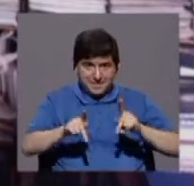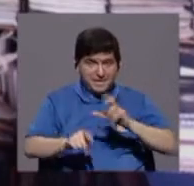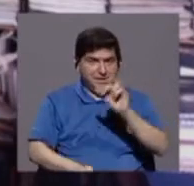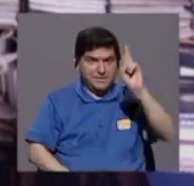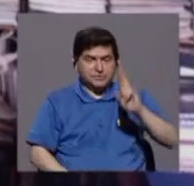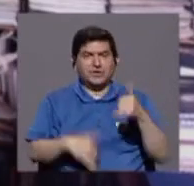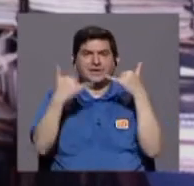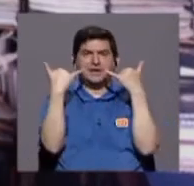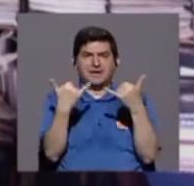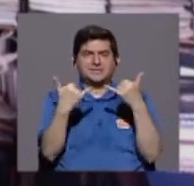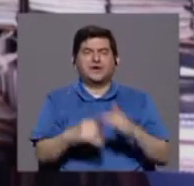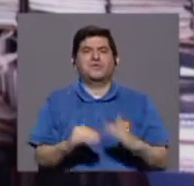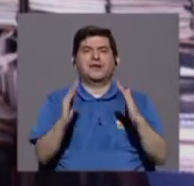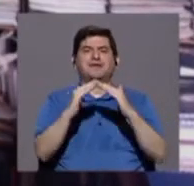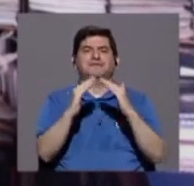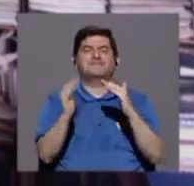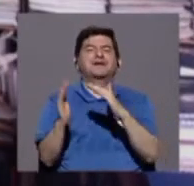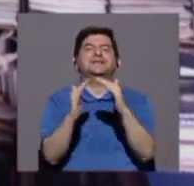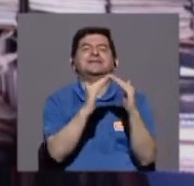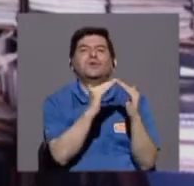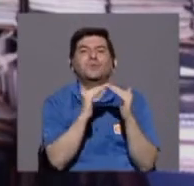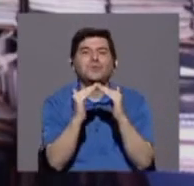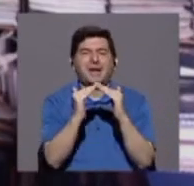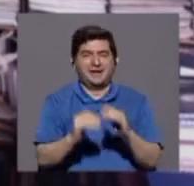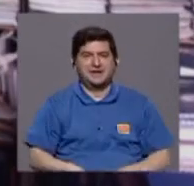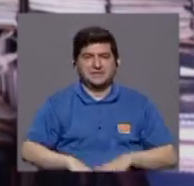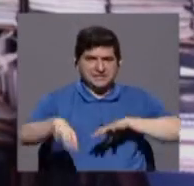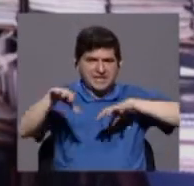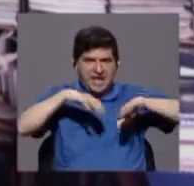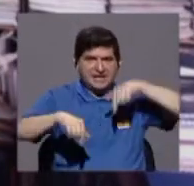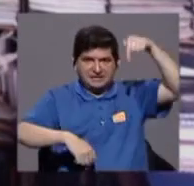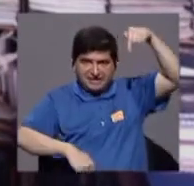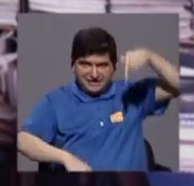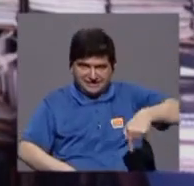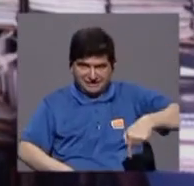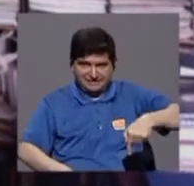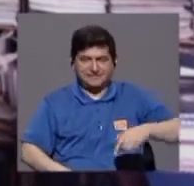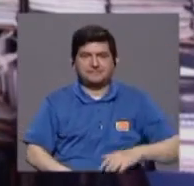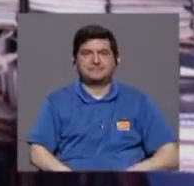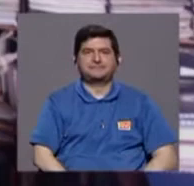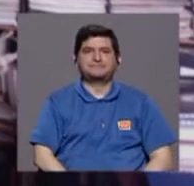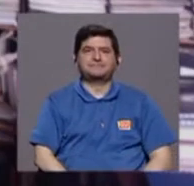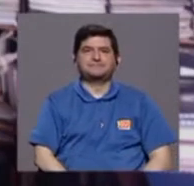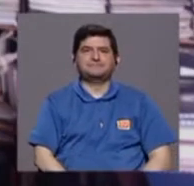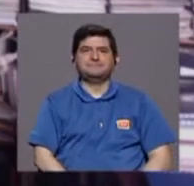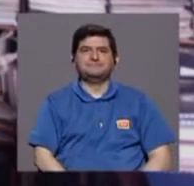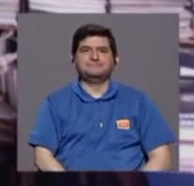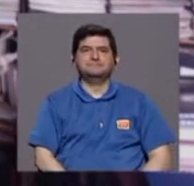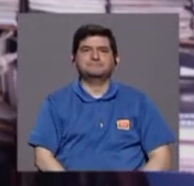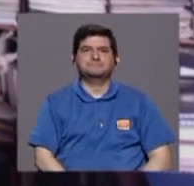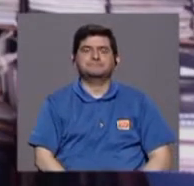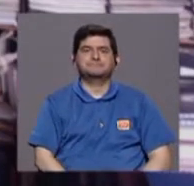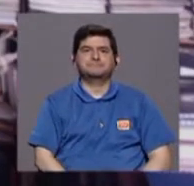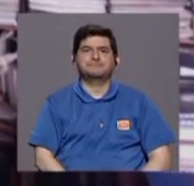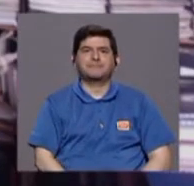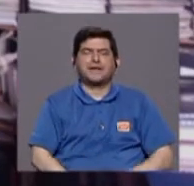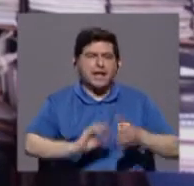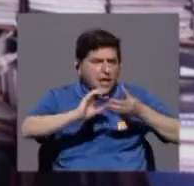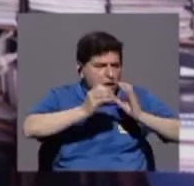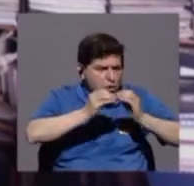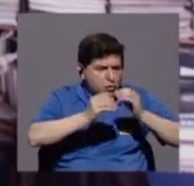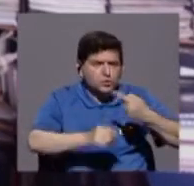ahora es básicamente urbana, vive de actividades urbanas. Si las cifras